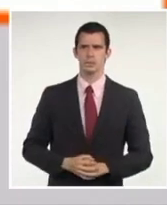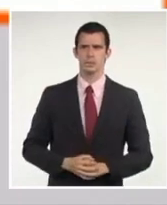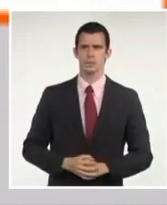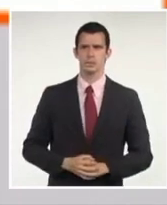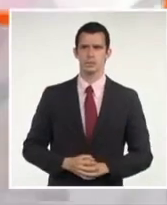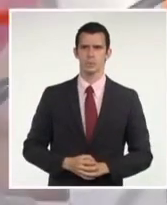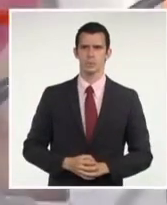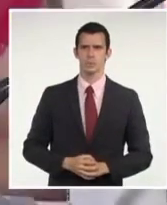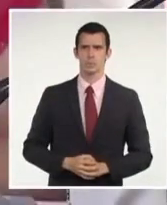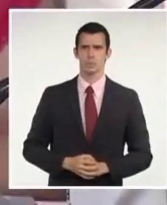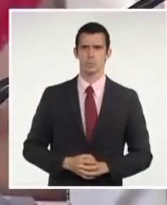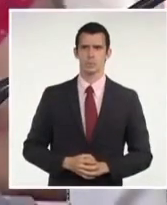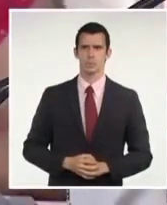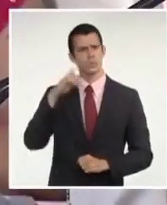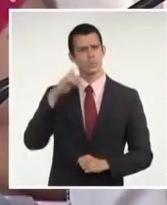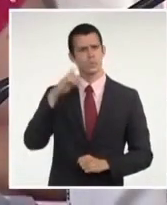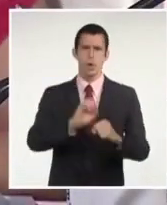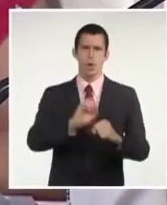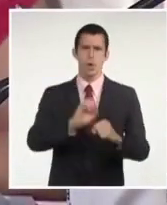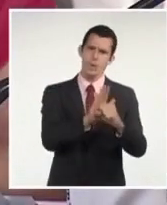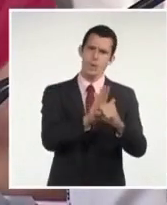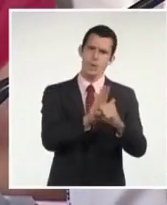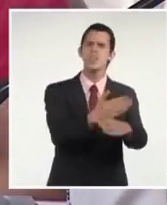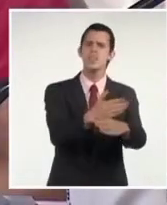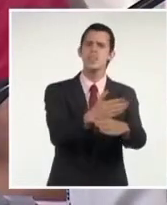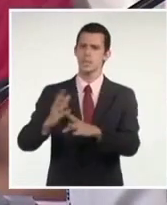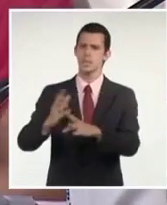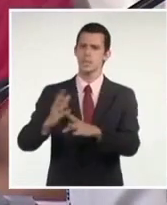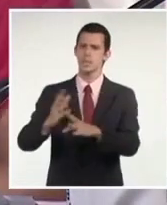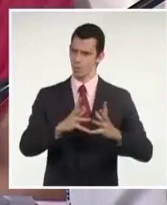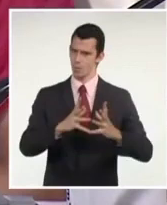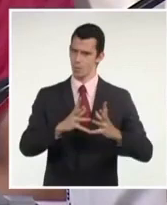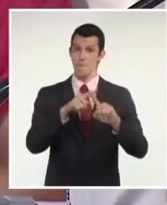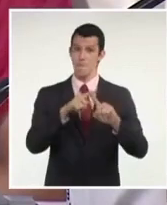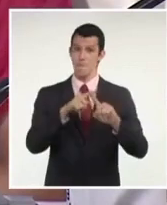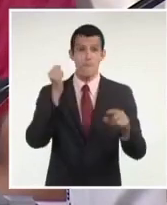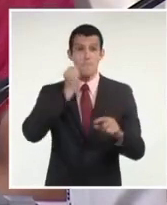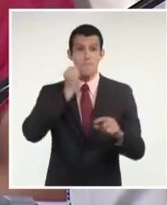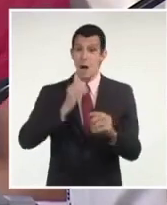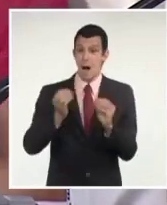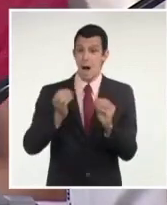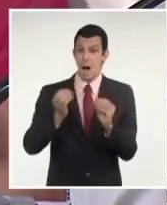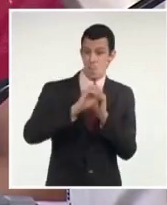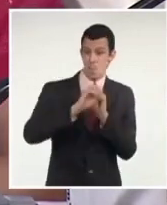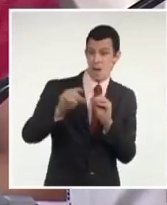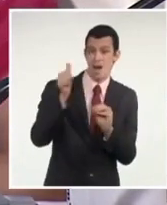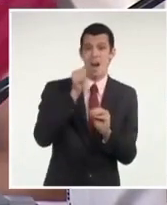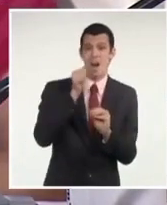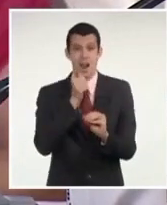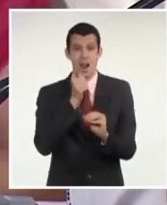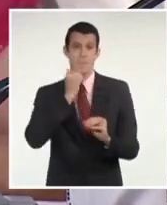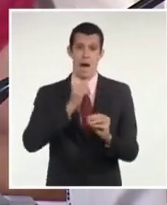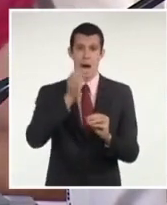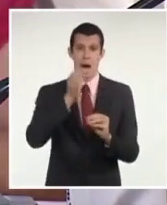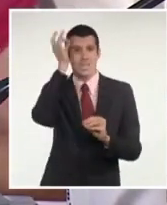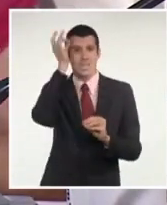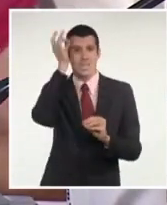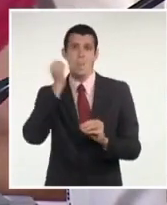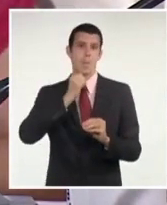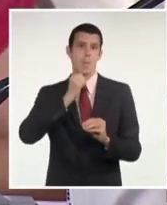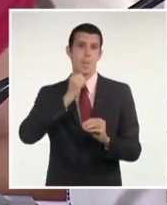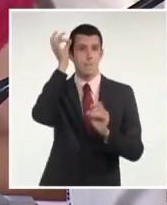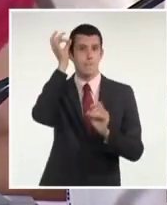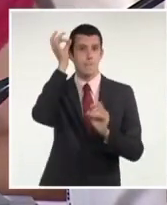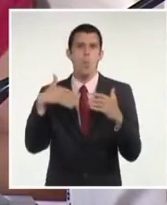imponiendo. Puede tener que, bueno, si estoy buscando de este país, que es el que más tiene, claro que eso tiene influencia,